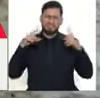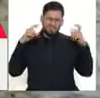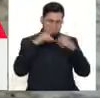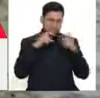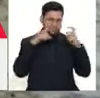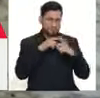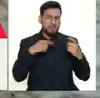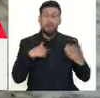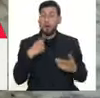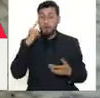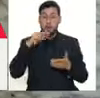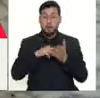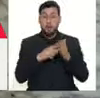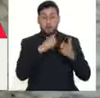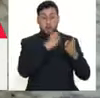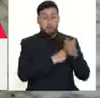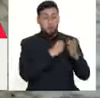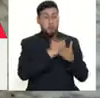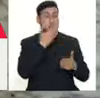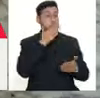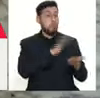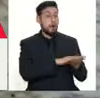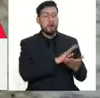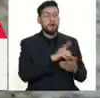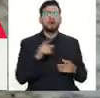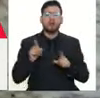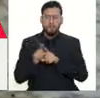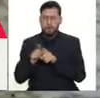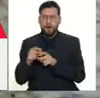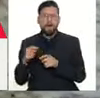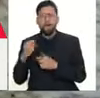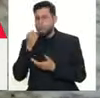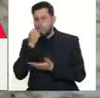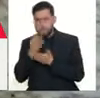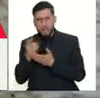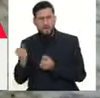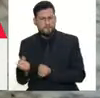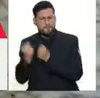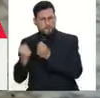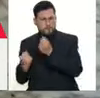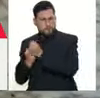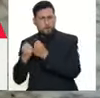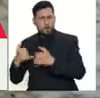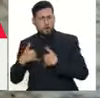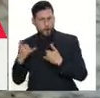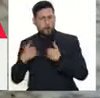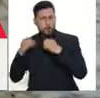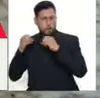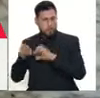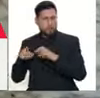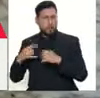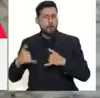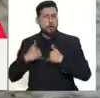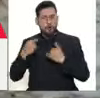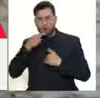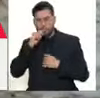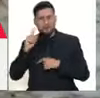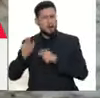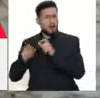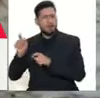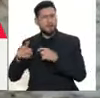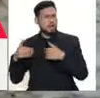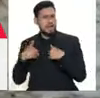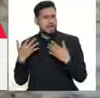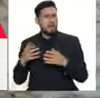es solo combatir el mal, sino fortalecer el bien y darle oportunidad a los jóvenes, darle oportunidad a las mujeres que no